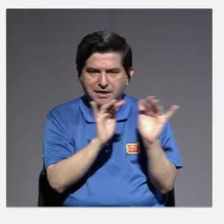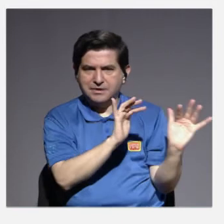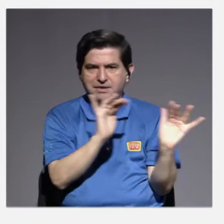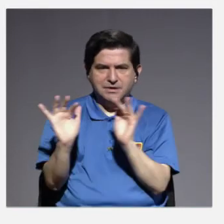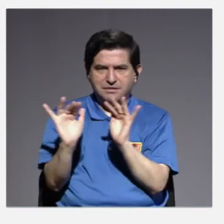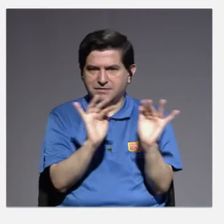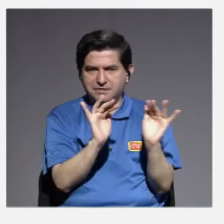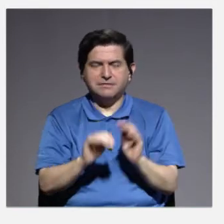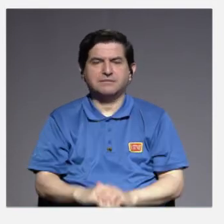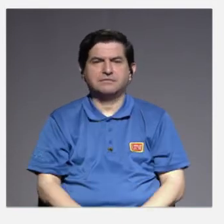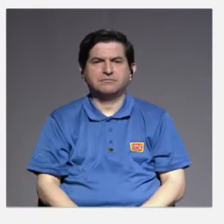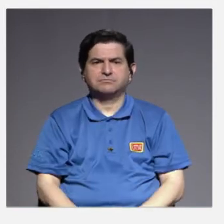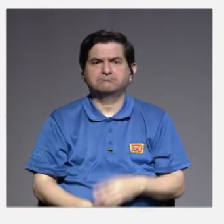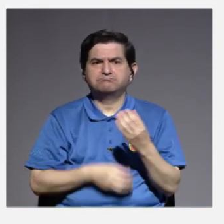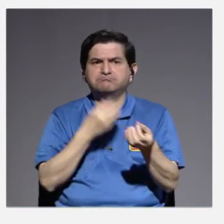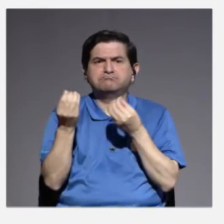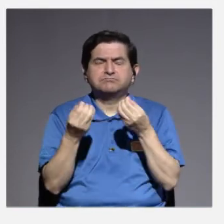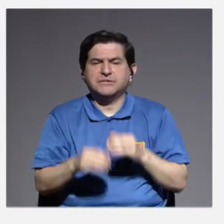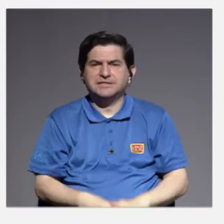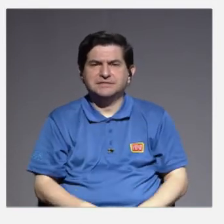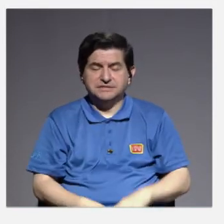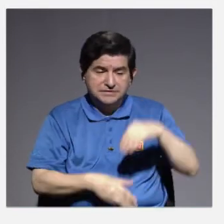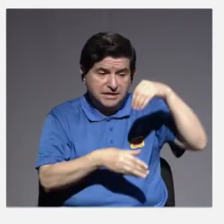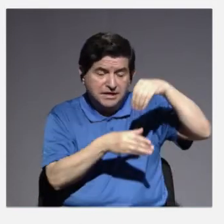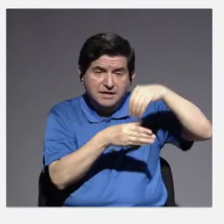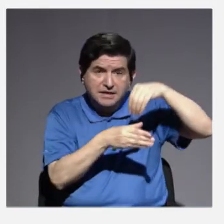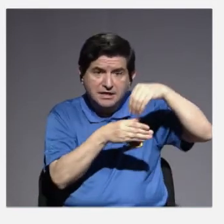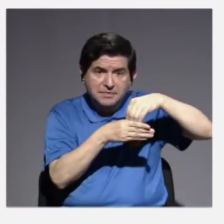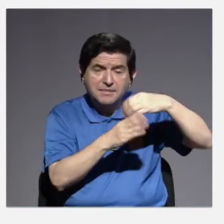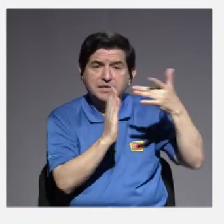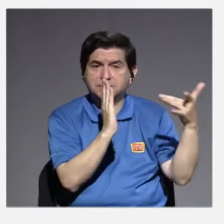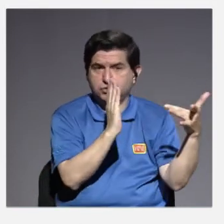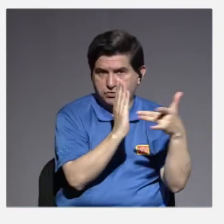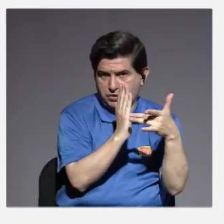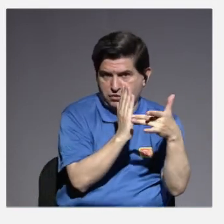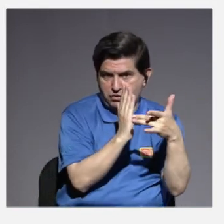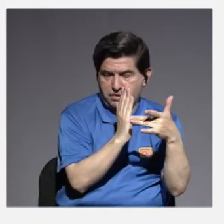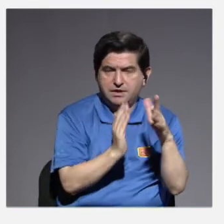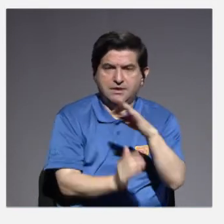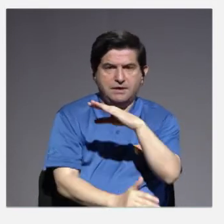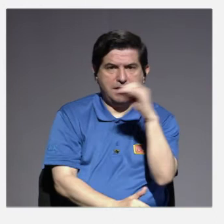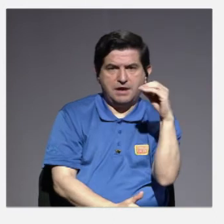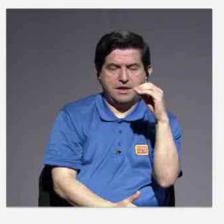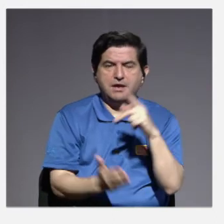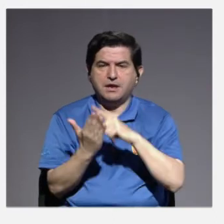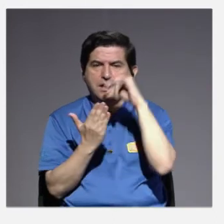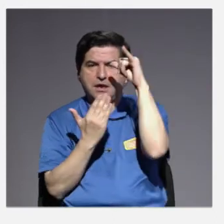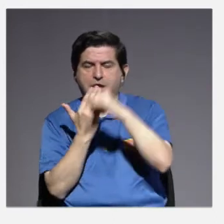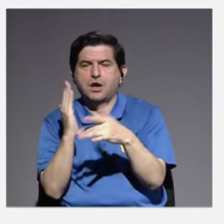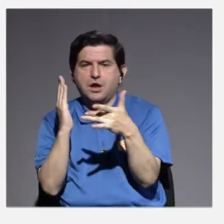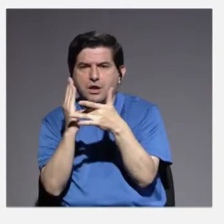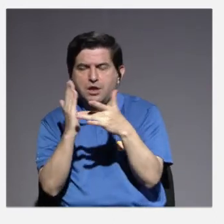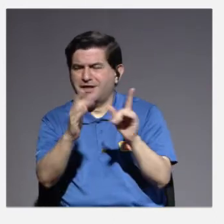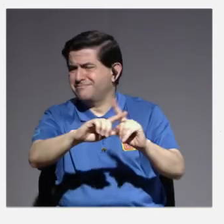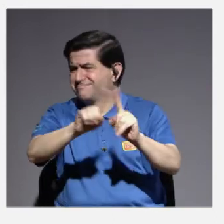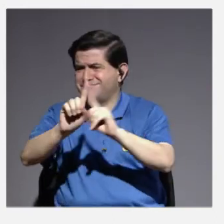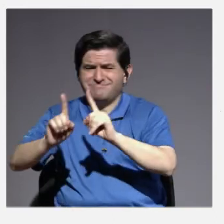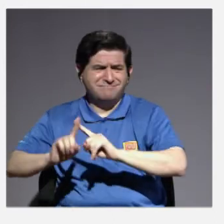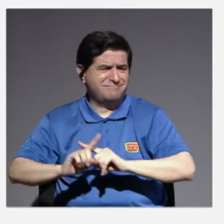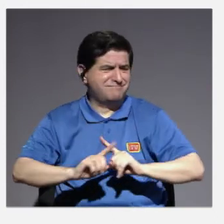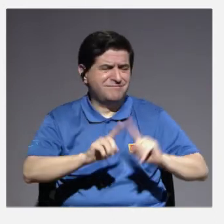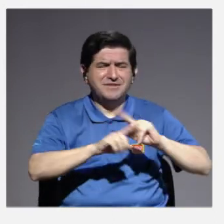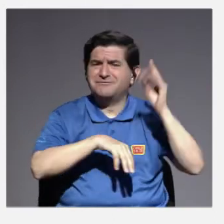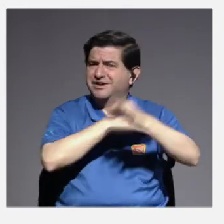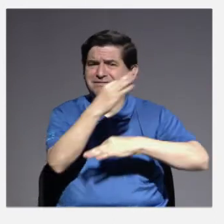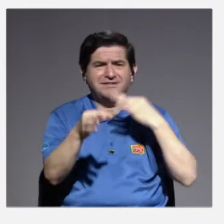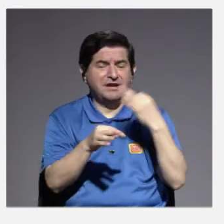digitalización, haciendo que la inversión en las tecnologías y también los proyectos tecnológicos en distintas